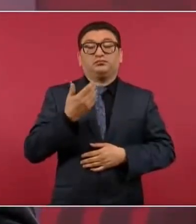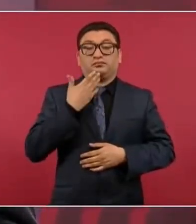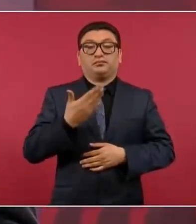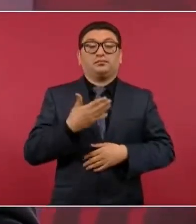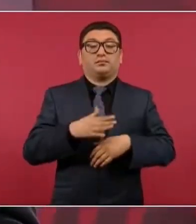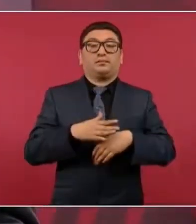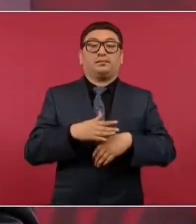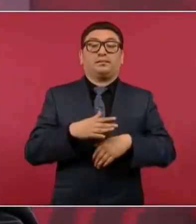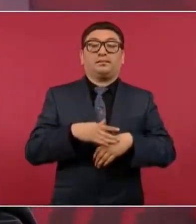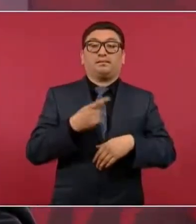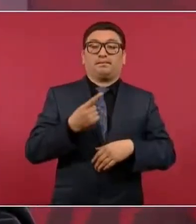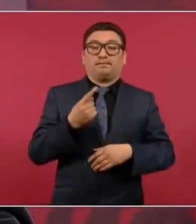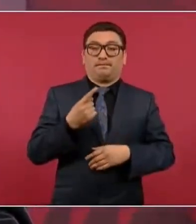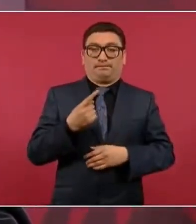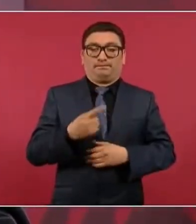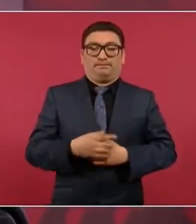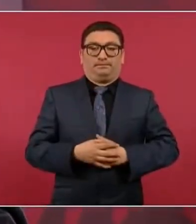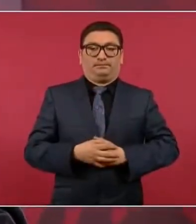no